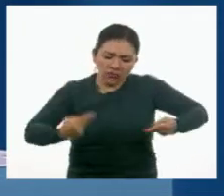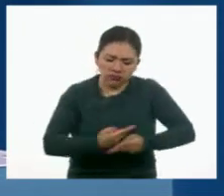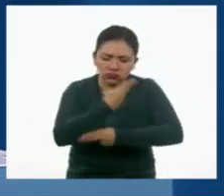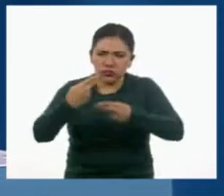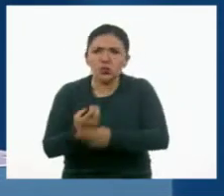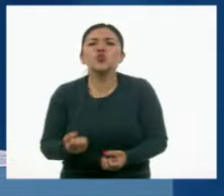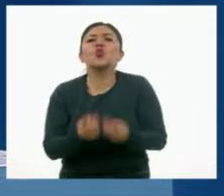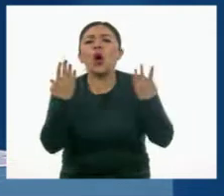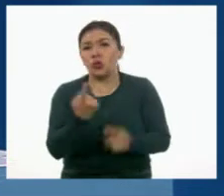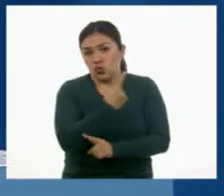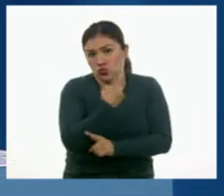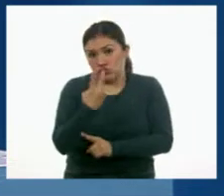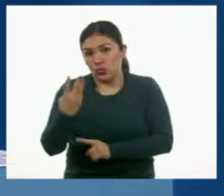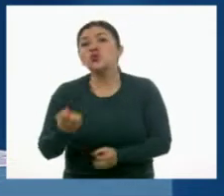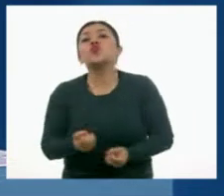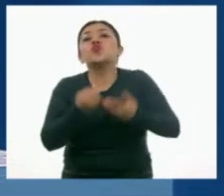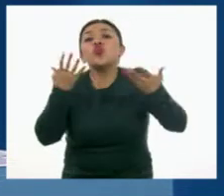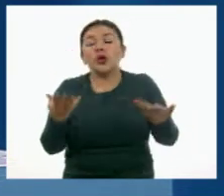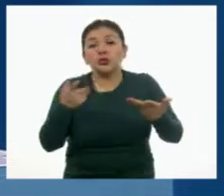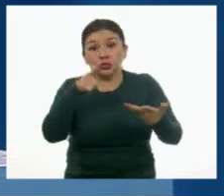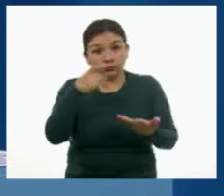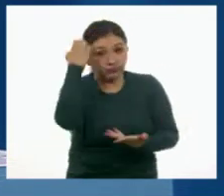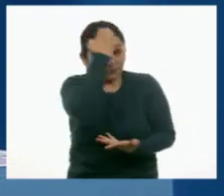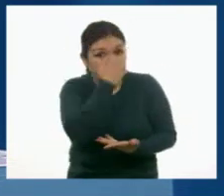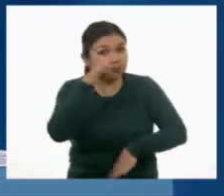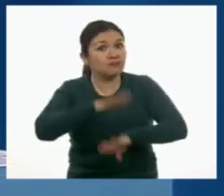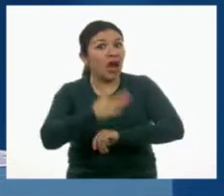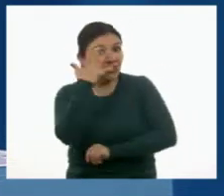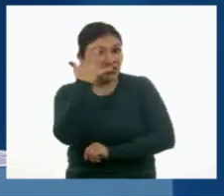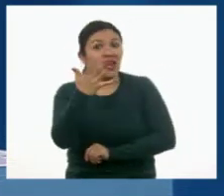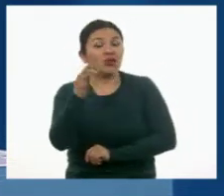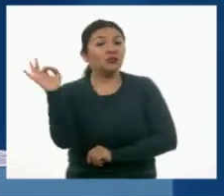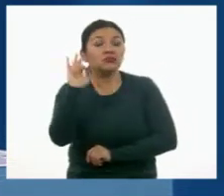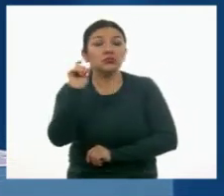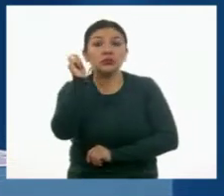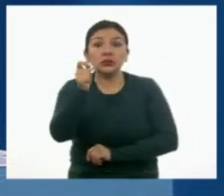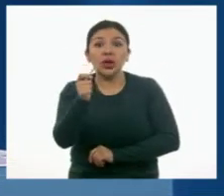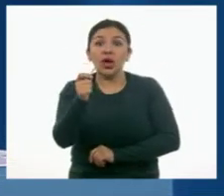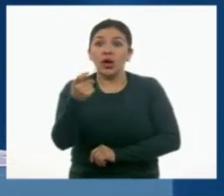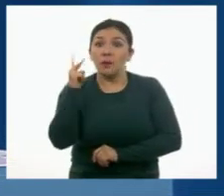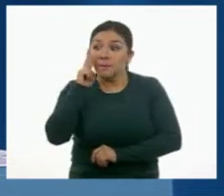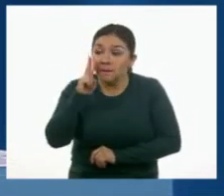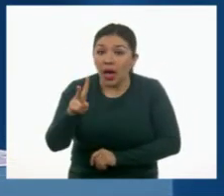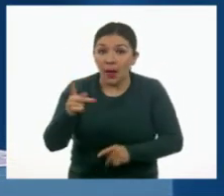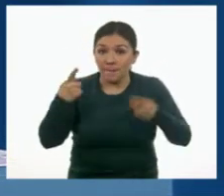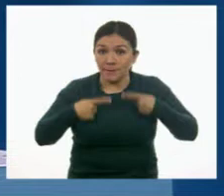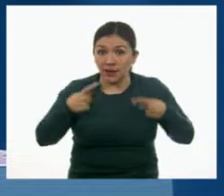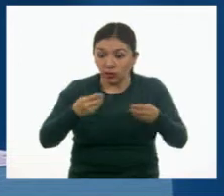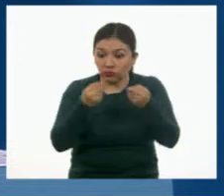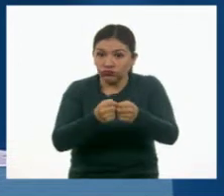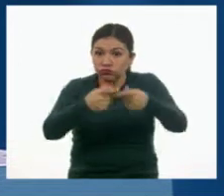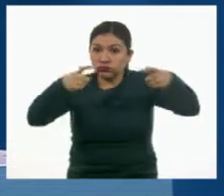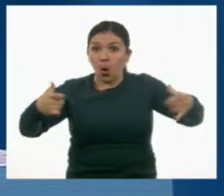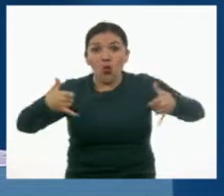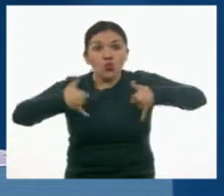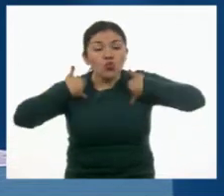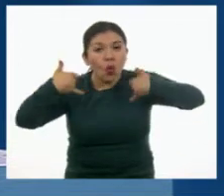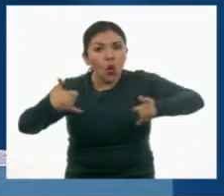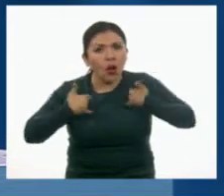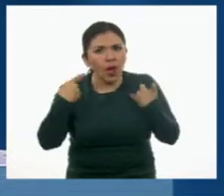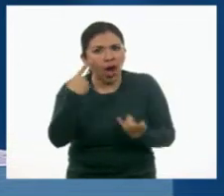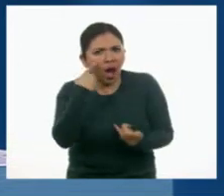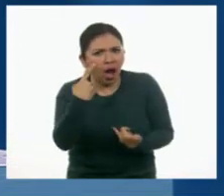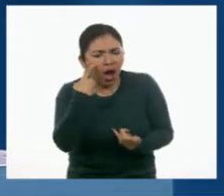tener. Y esto sí implica un análisis muy serio, sobre todo cuando se tiene una población joven y que tenemos un